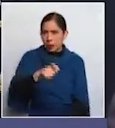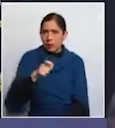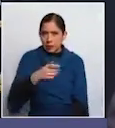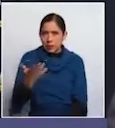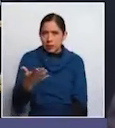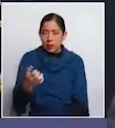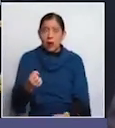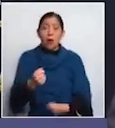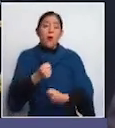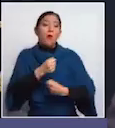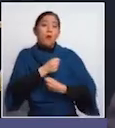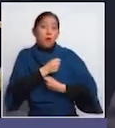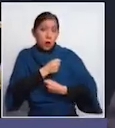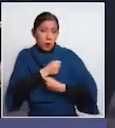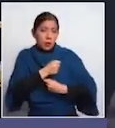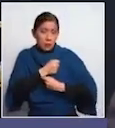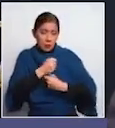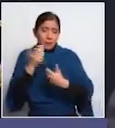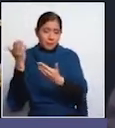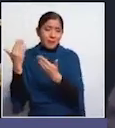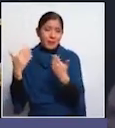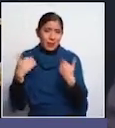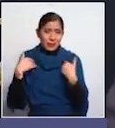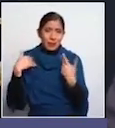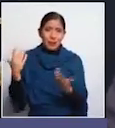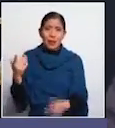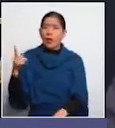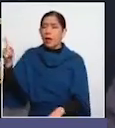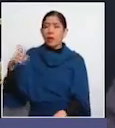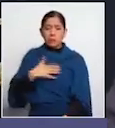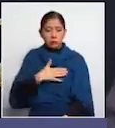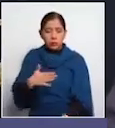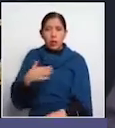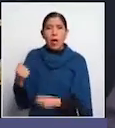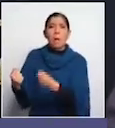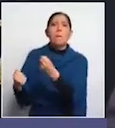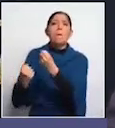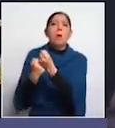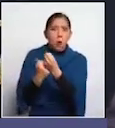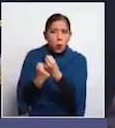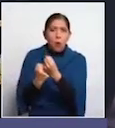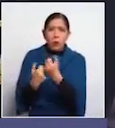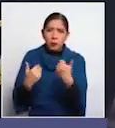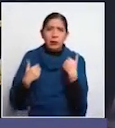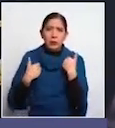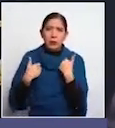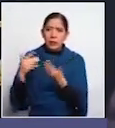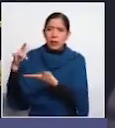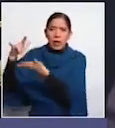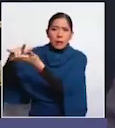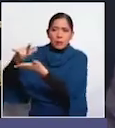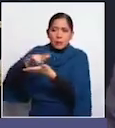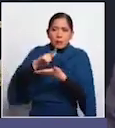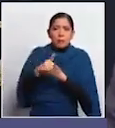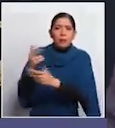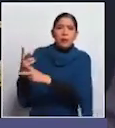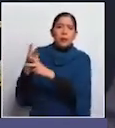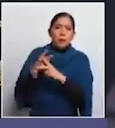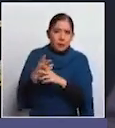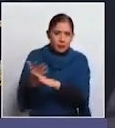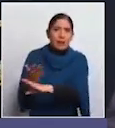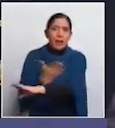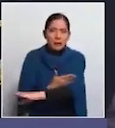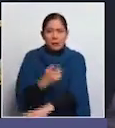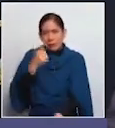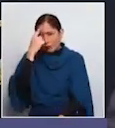tienen aeronaves de ala fija y ala rotatoria, han puesto a disposición nuestra un número considerable de estas aeronaves para que